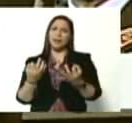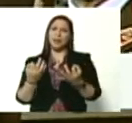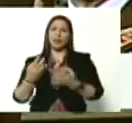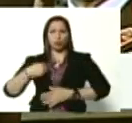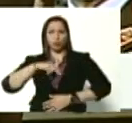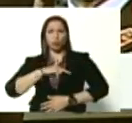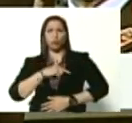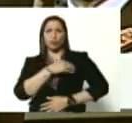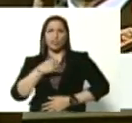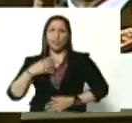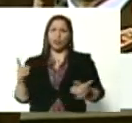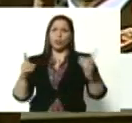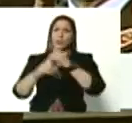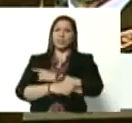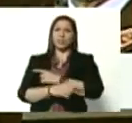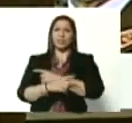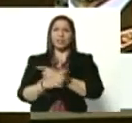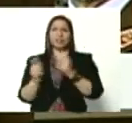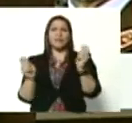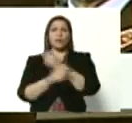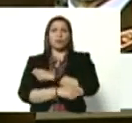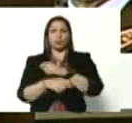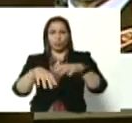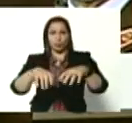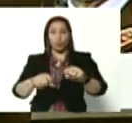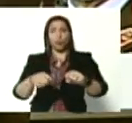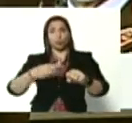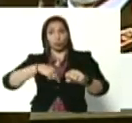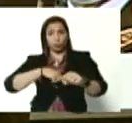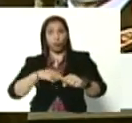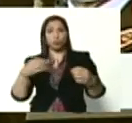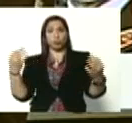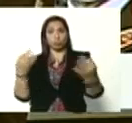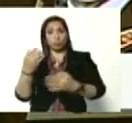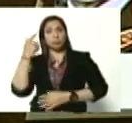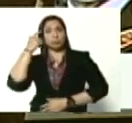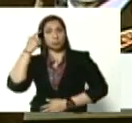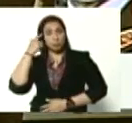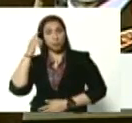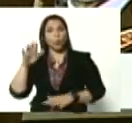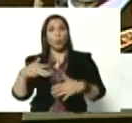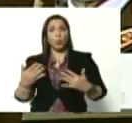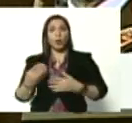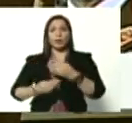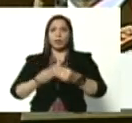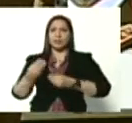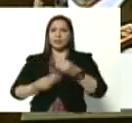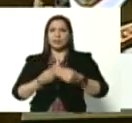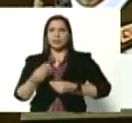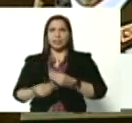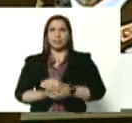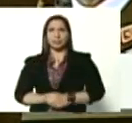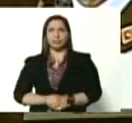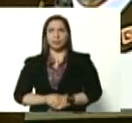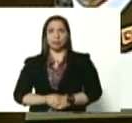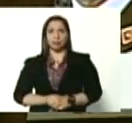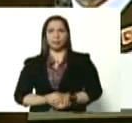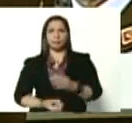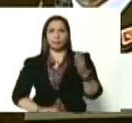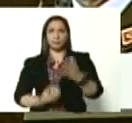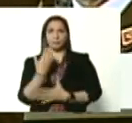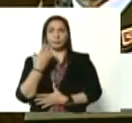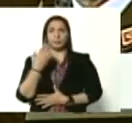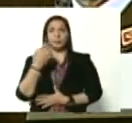de cualquier manera de lo que sí estamos seguros es que cuando iban a hacer su ceremonia para fundar pueblos y